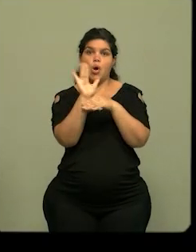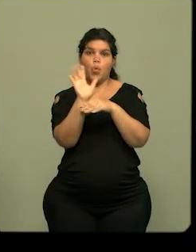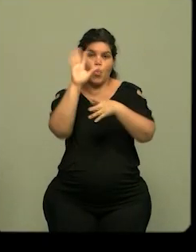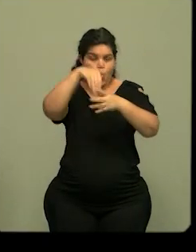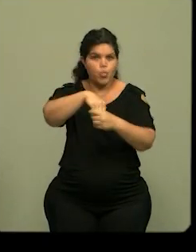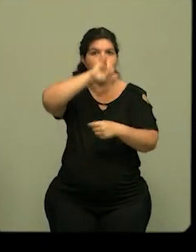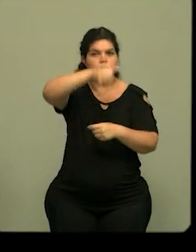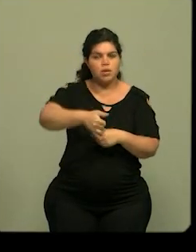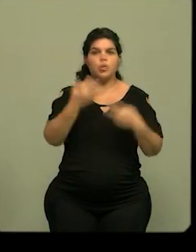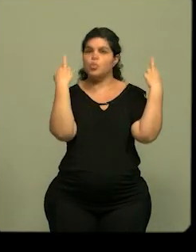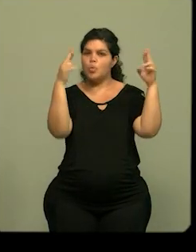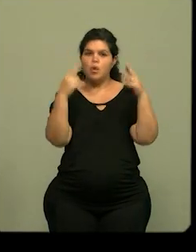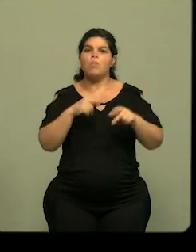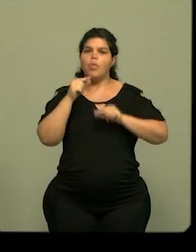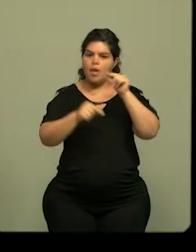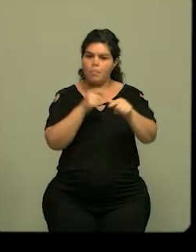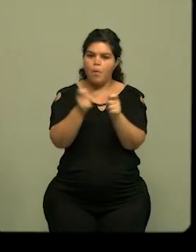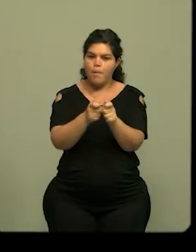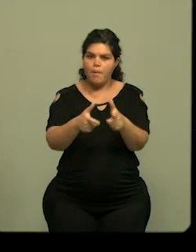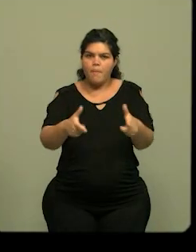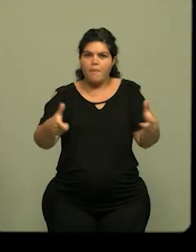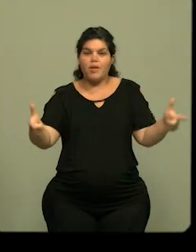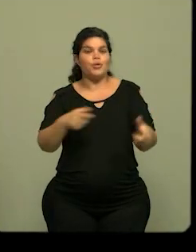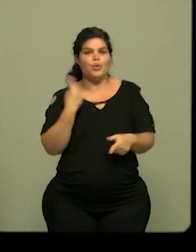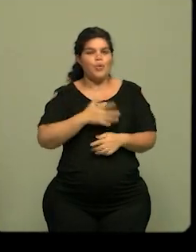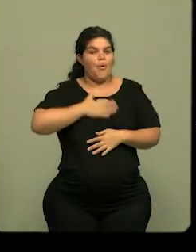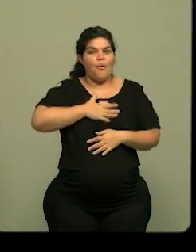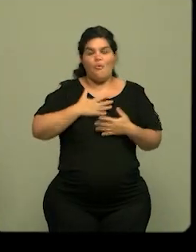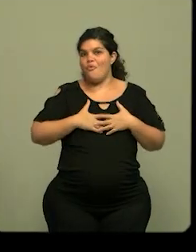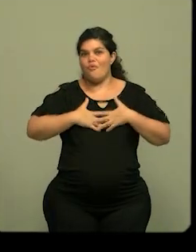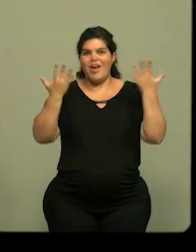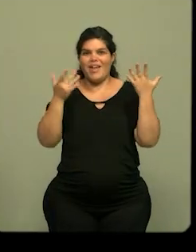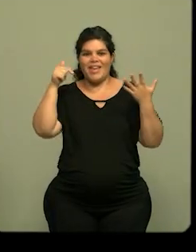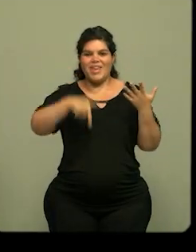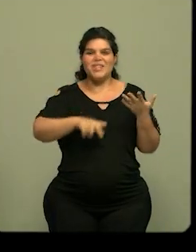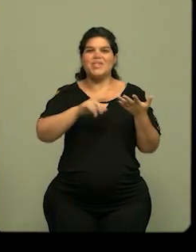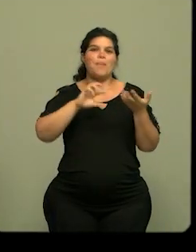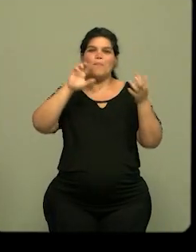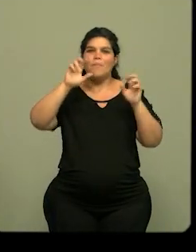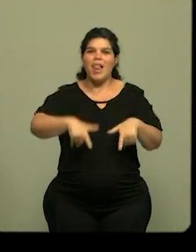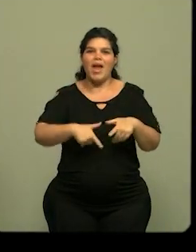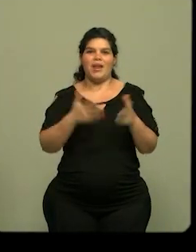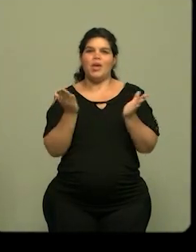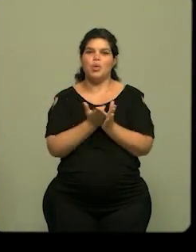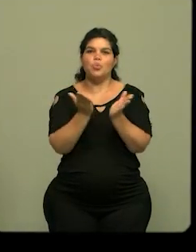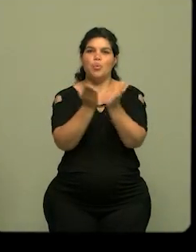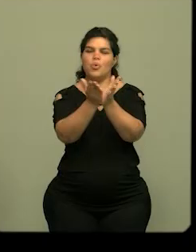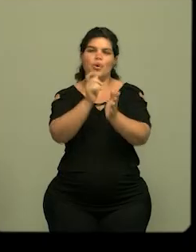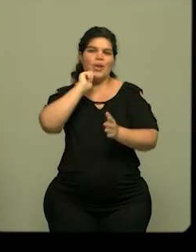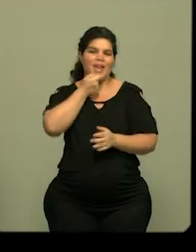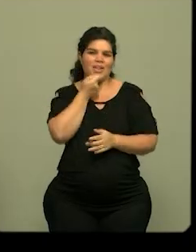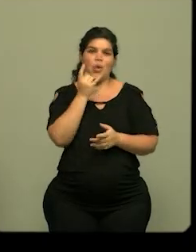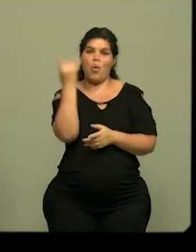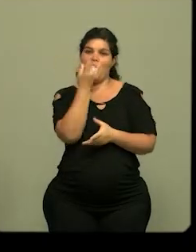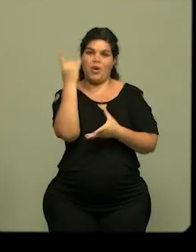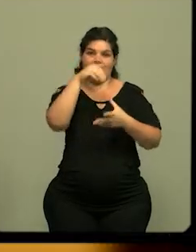que turismo sigue creciendo, y la verdad que aplaudimos que tengamos una carrera tan estratégica como esta dentro de la universidad, ¿no? Muchísimas gracias, Franco.